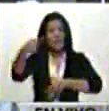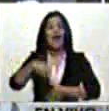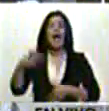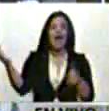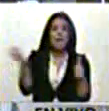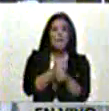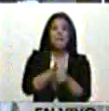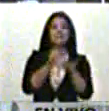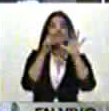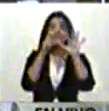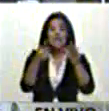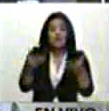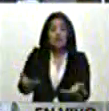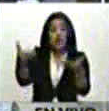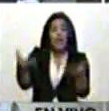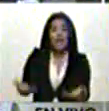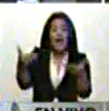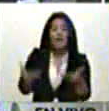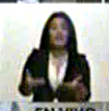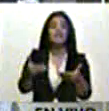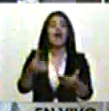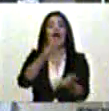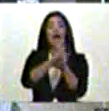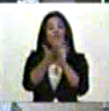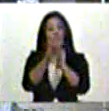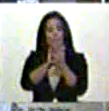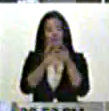de harina de maíz, 10 toneladas de azúcar,